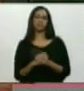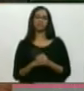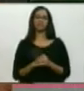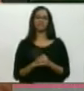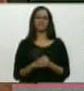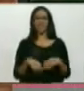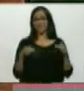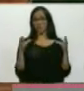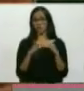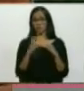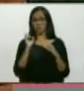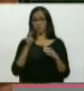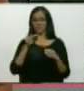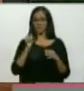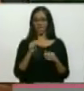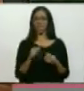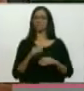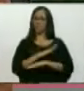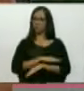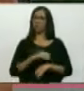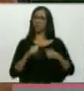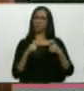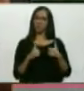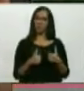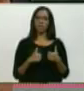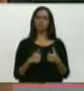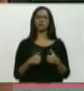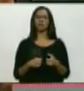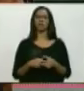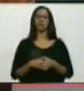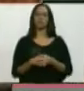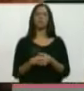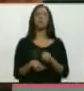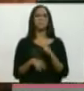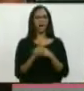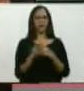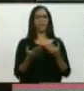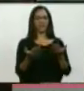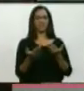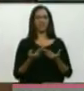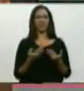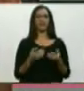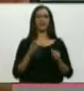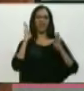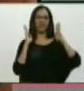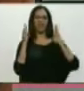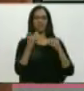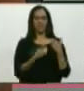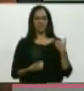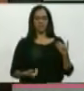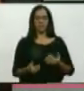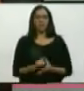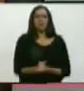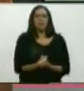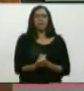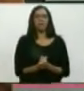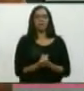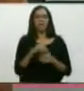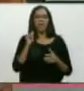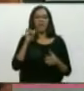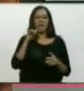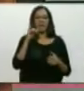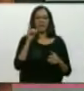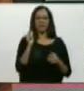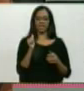clan Char se ha portado a la altura. Vamos a darle a los Char la candidatura presidencial. Y Aída Merlano cae